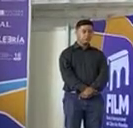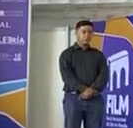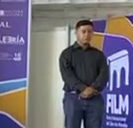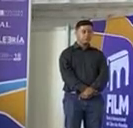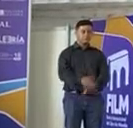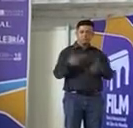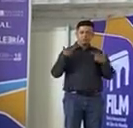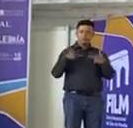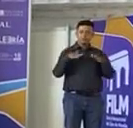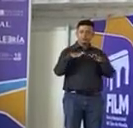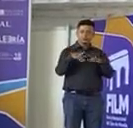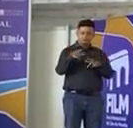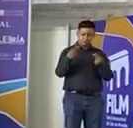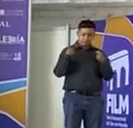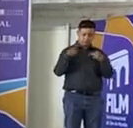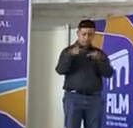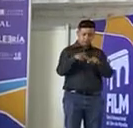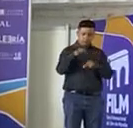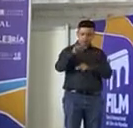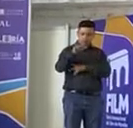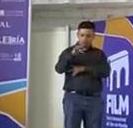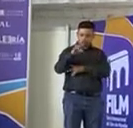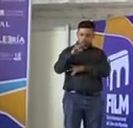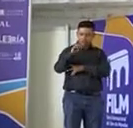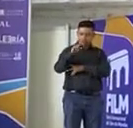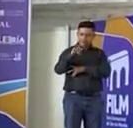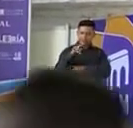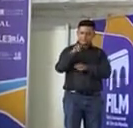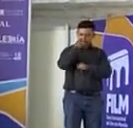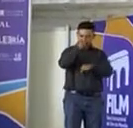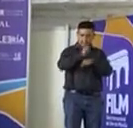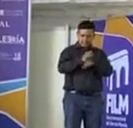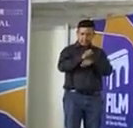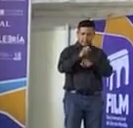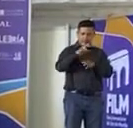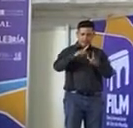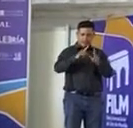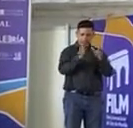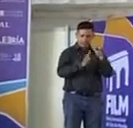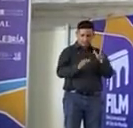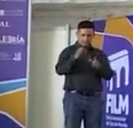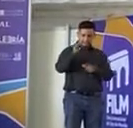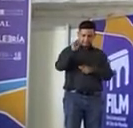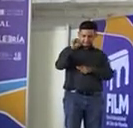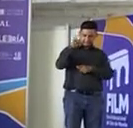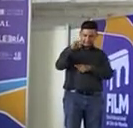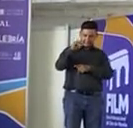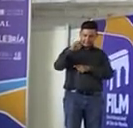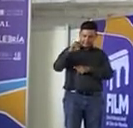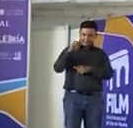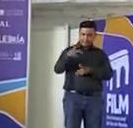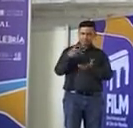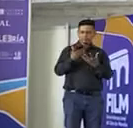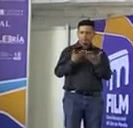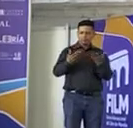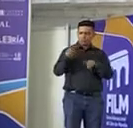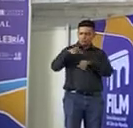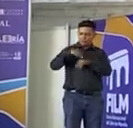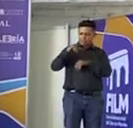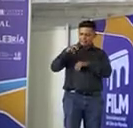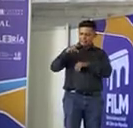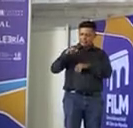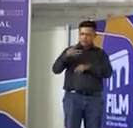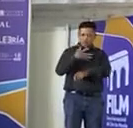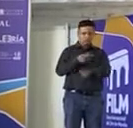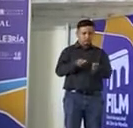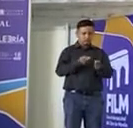En representación del profesor Alfonso Cepeda Salas, secretario nacional del CENTE, nos acompaña la doctora Imelda Infante Arratia, coordinadora del